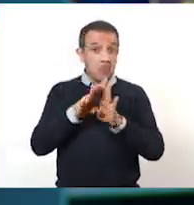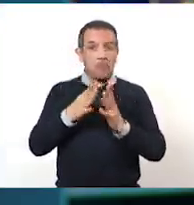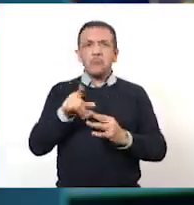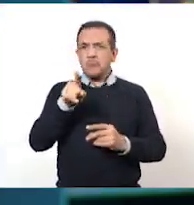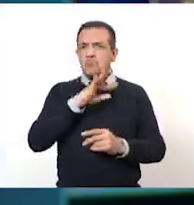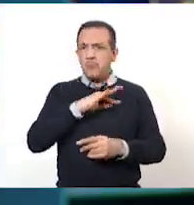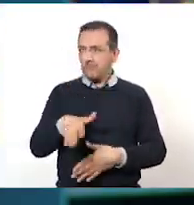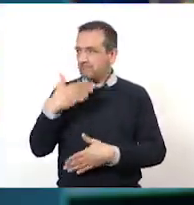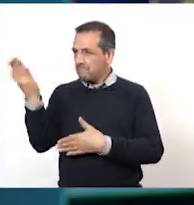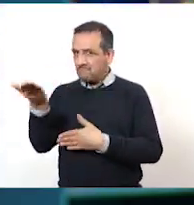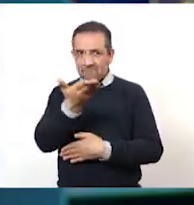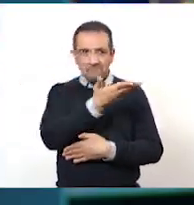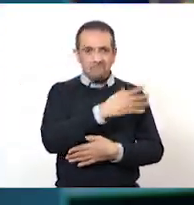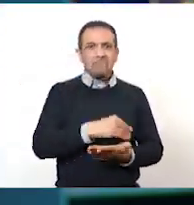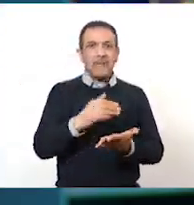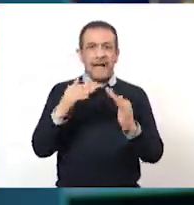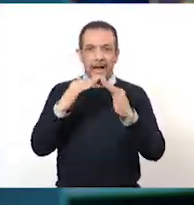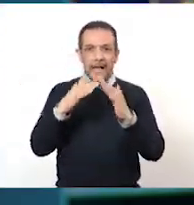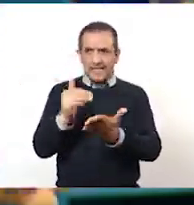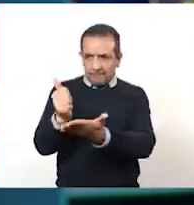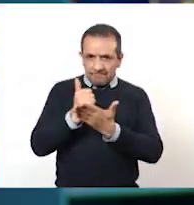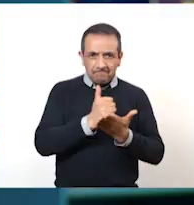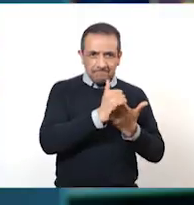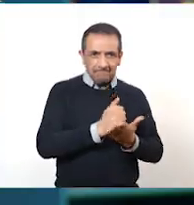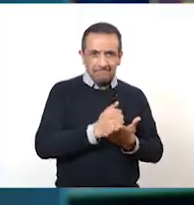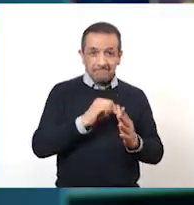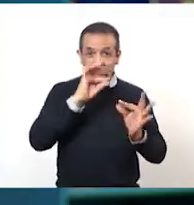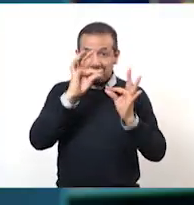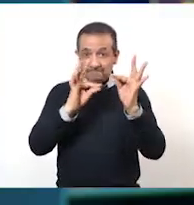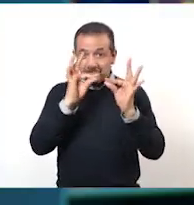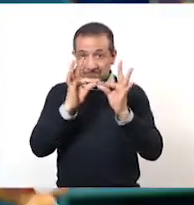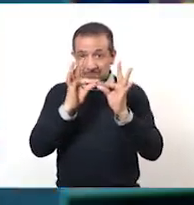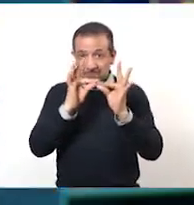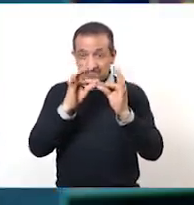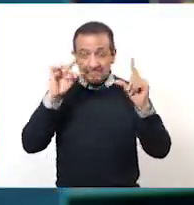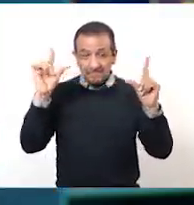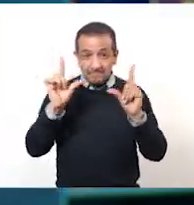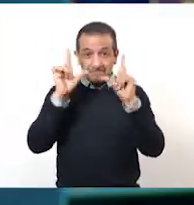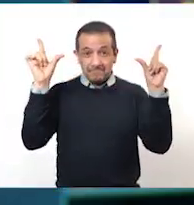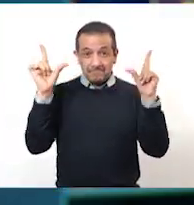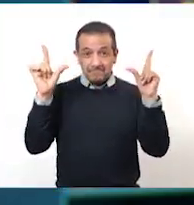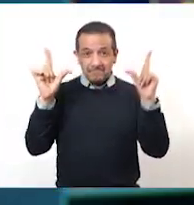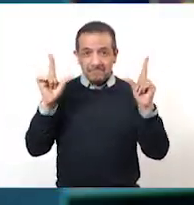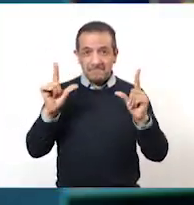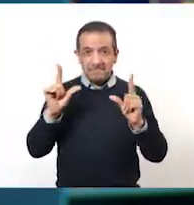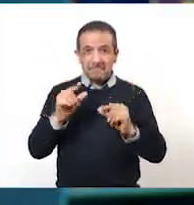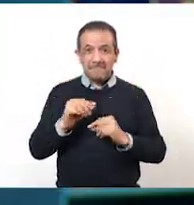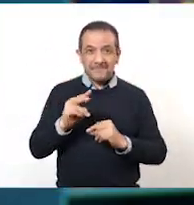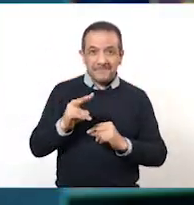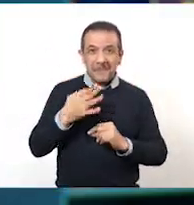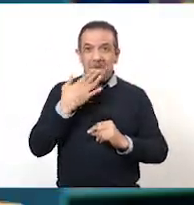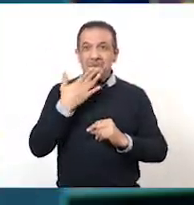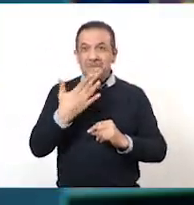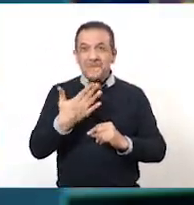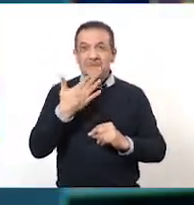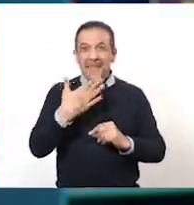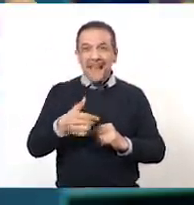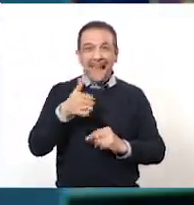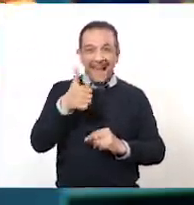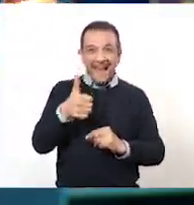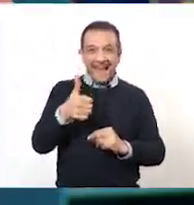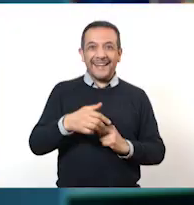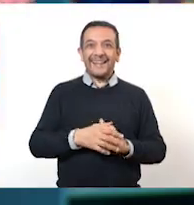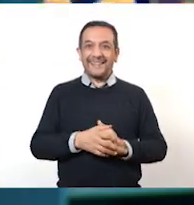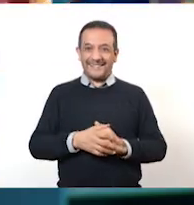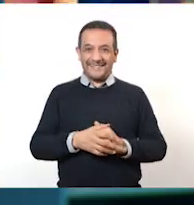sabes cómo hacerlo, pide ayuda en casa. ¿Lista? ¿Listo?